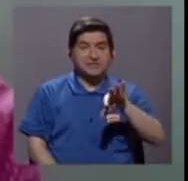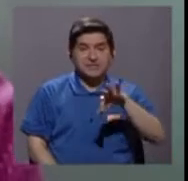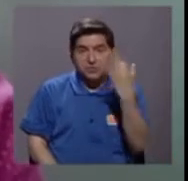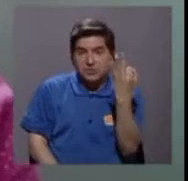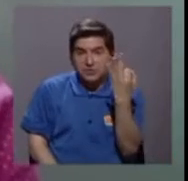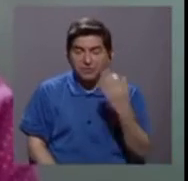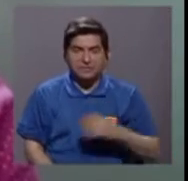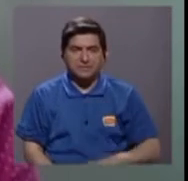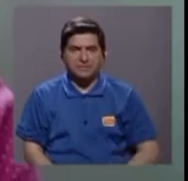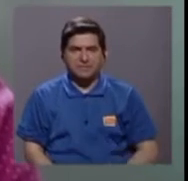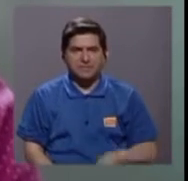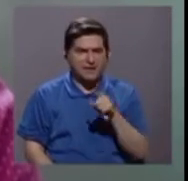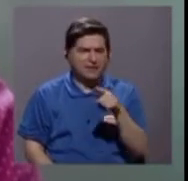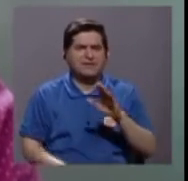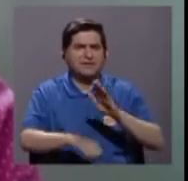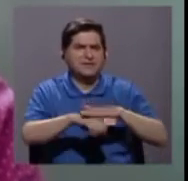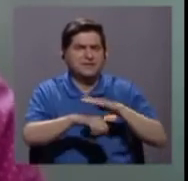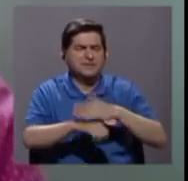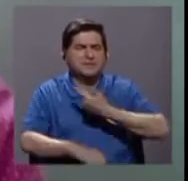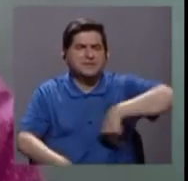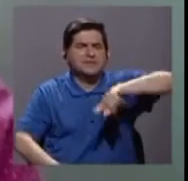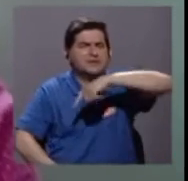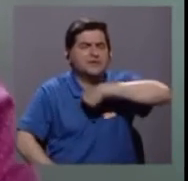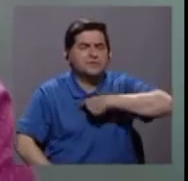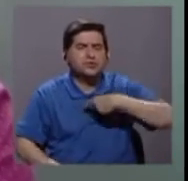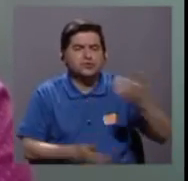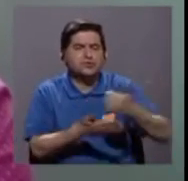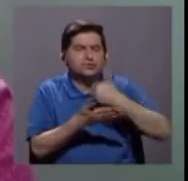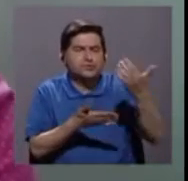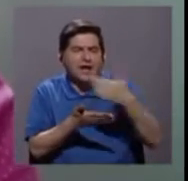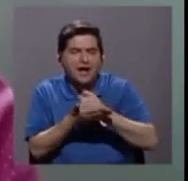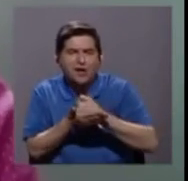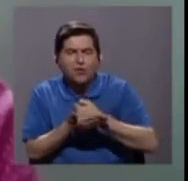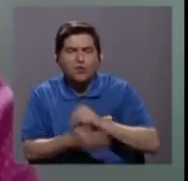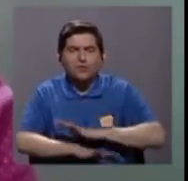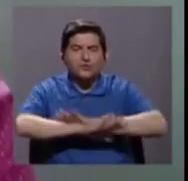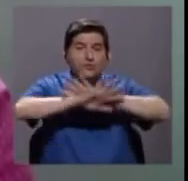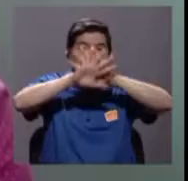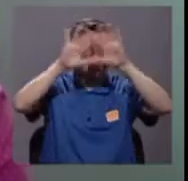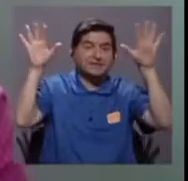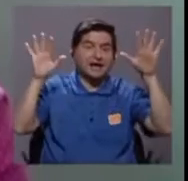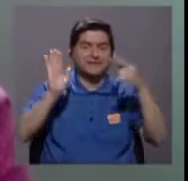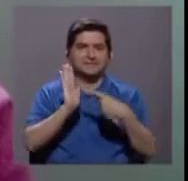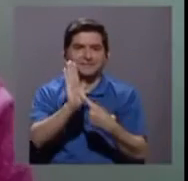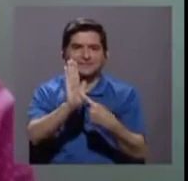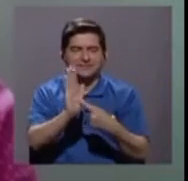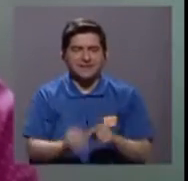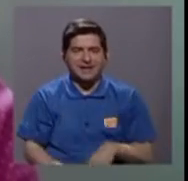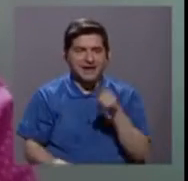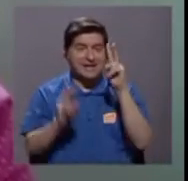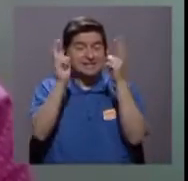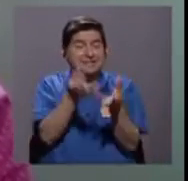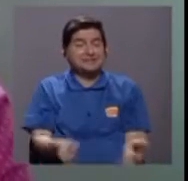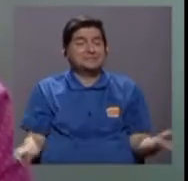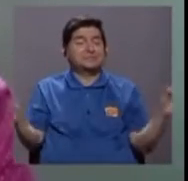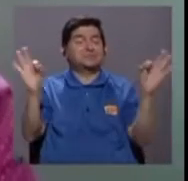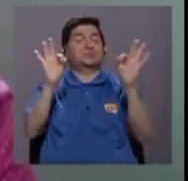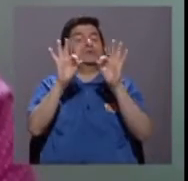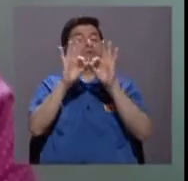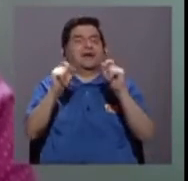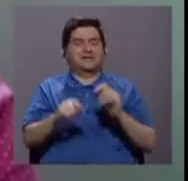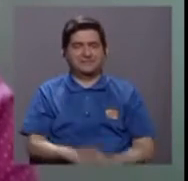manera, porque eso nos va a generar ahorros, nos va a generar transparencia. Ese es un tema importantísimo,